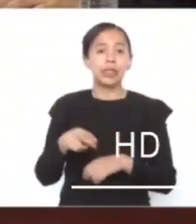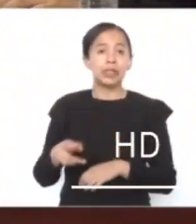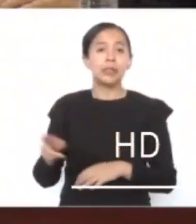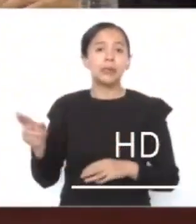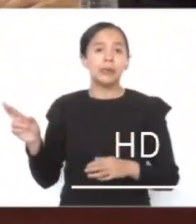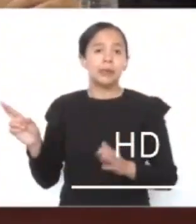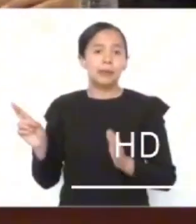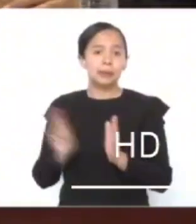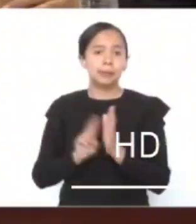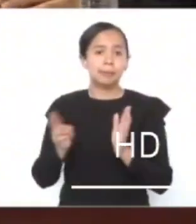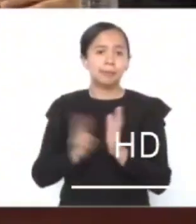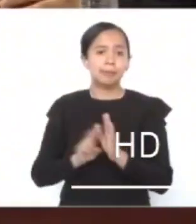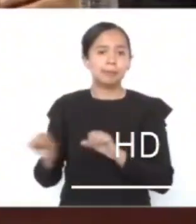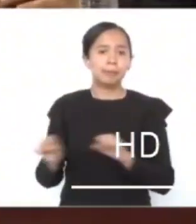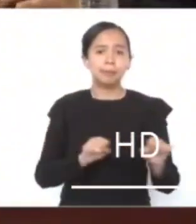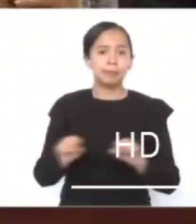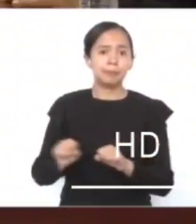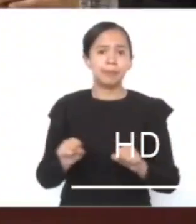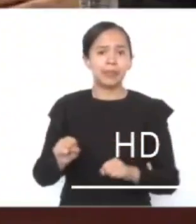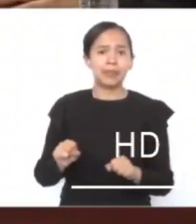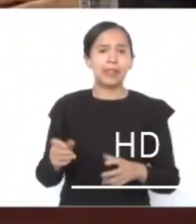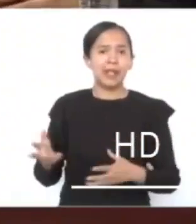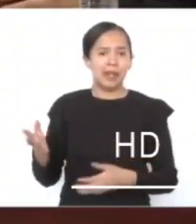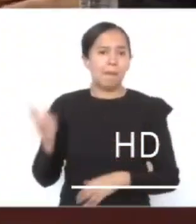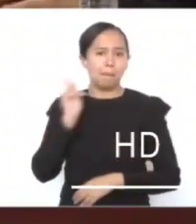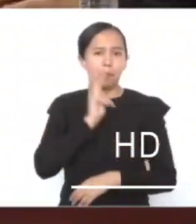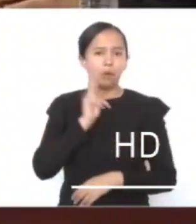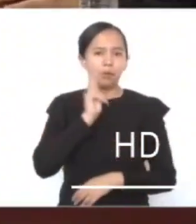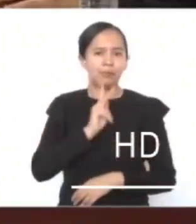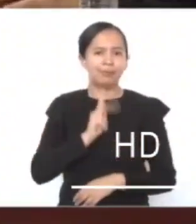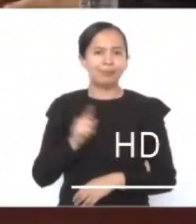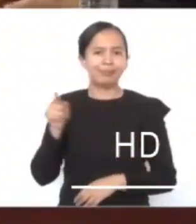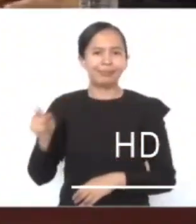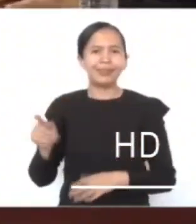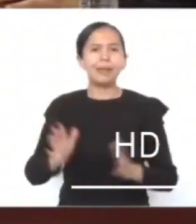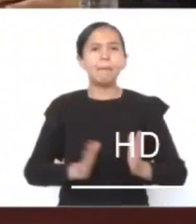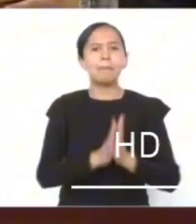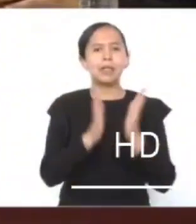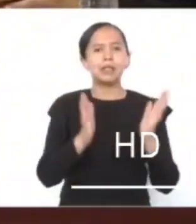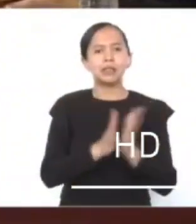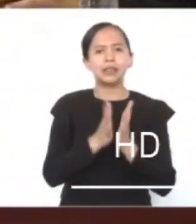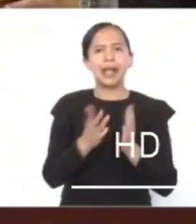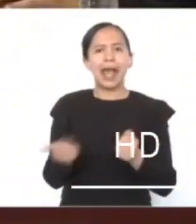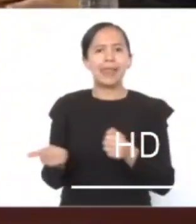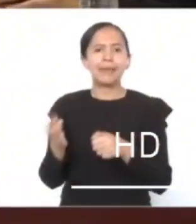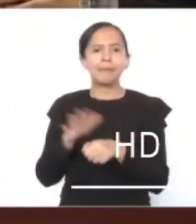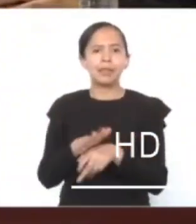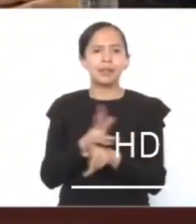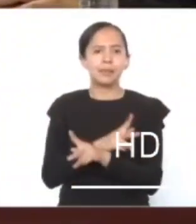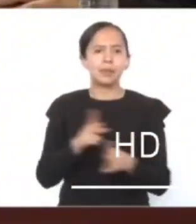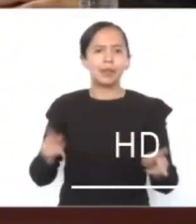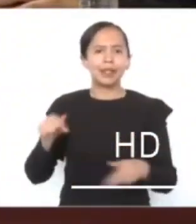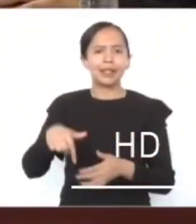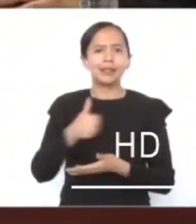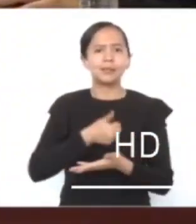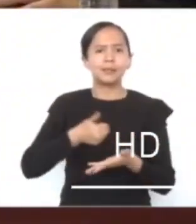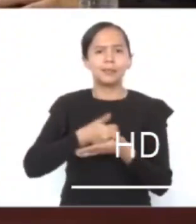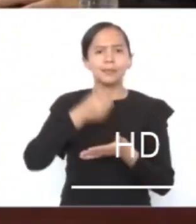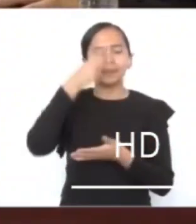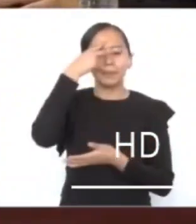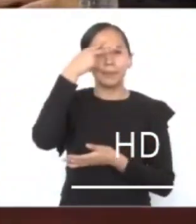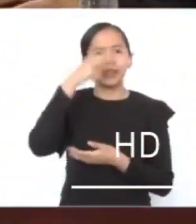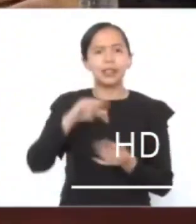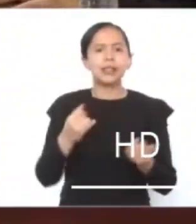de 330,000 servidores públicos en edificios de la Administración Pública de la Ciudad de México.